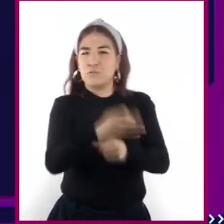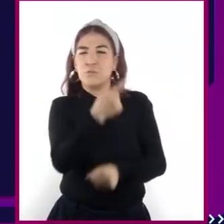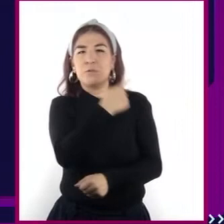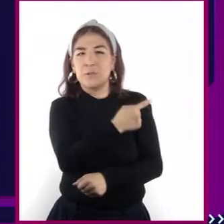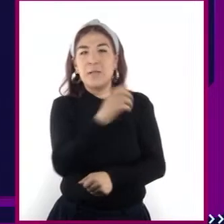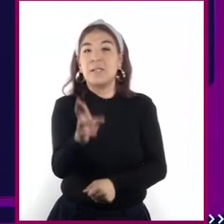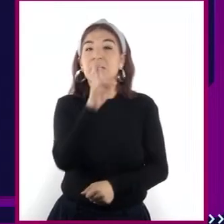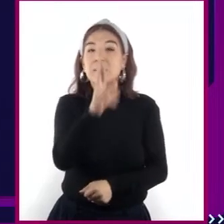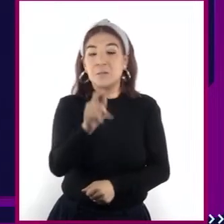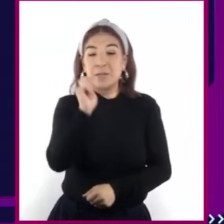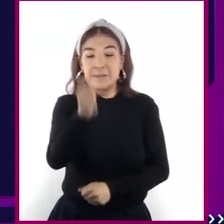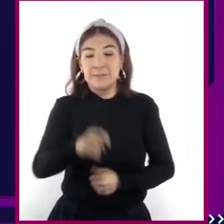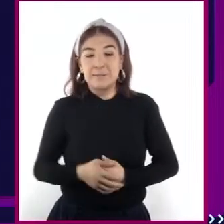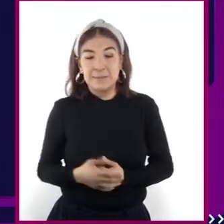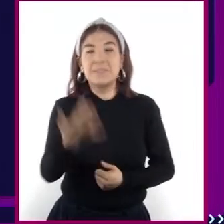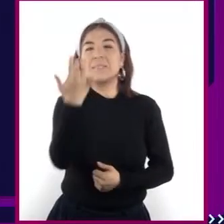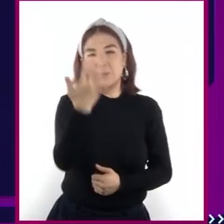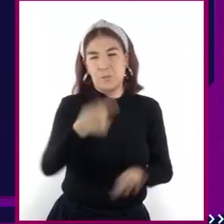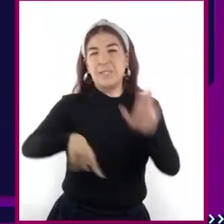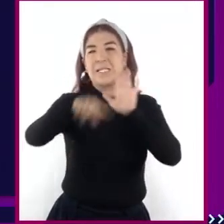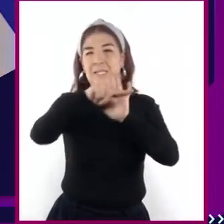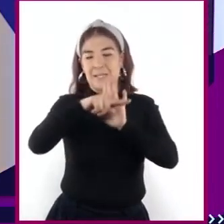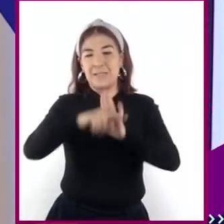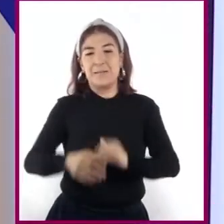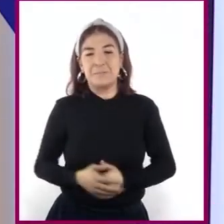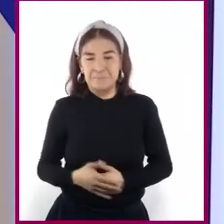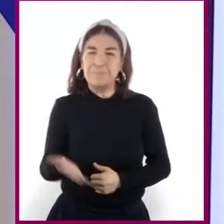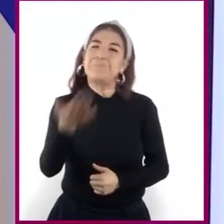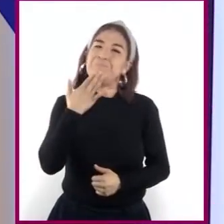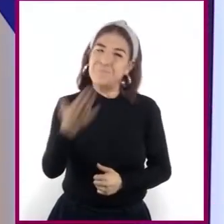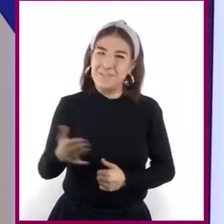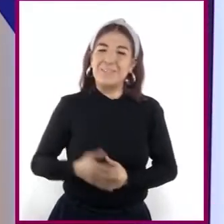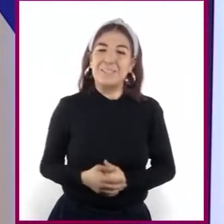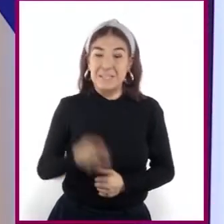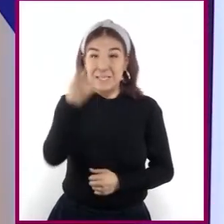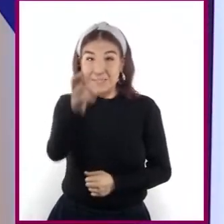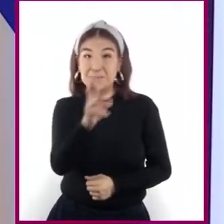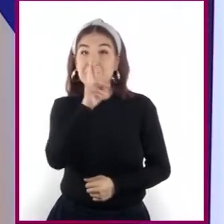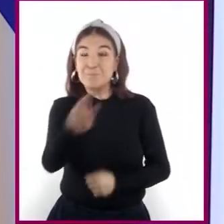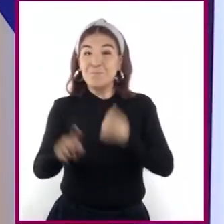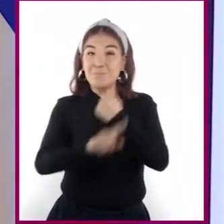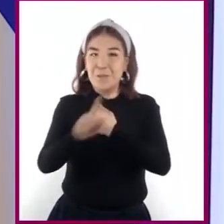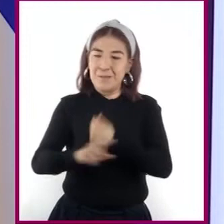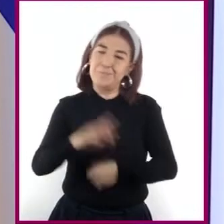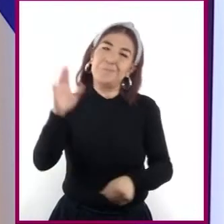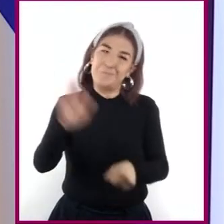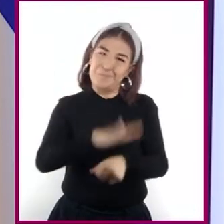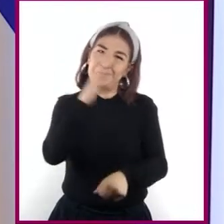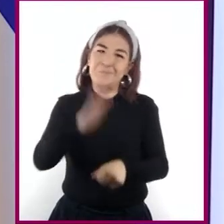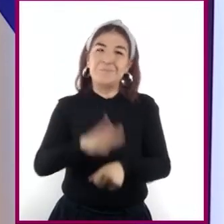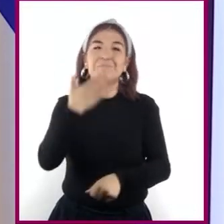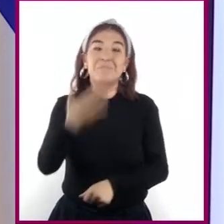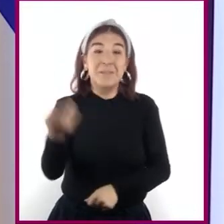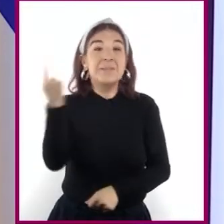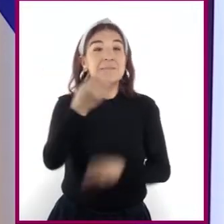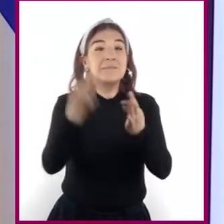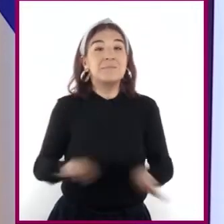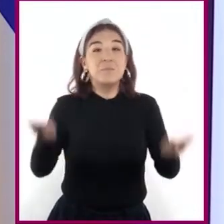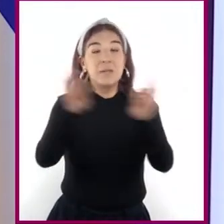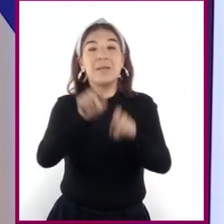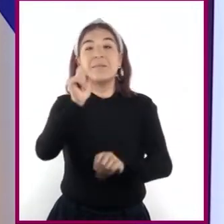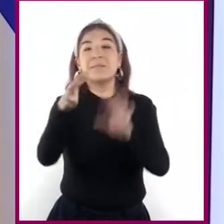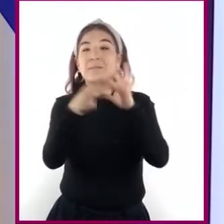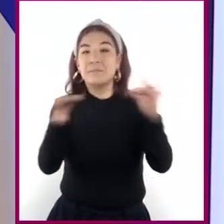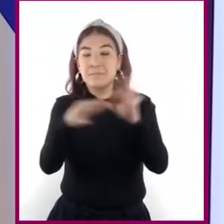el resultado es 50 negativo. Bien, Daniel, la solución al problema es correcta. Y es importante resaltar